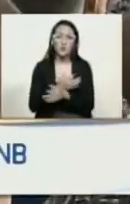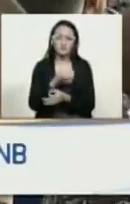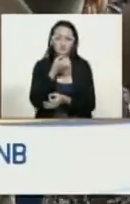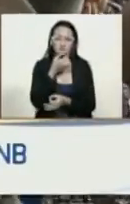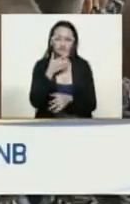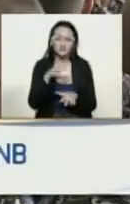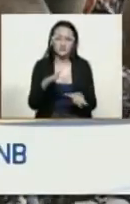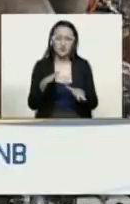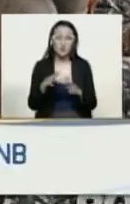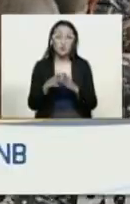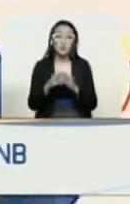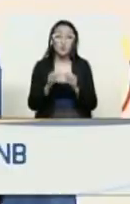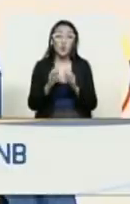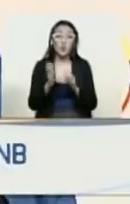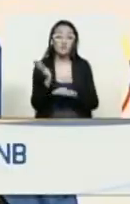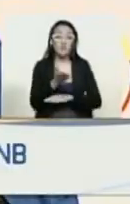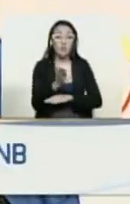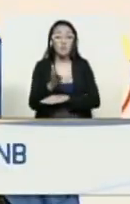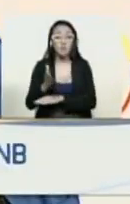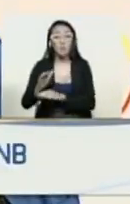hermoso todo el campeonato mundial.